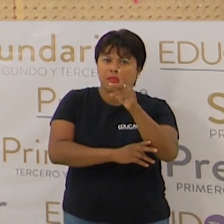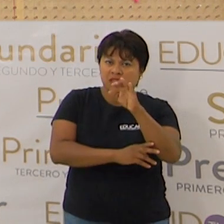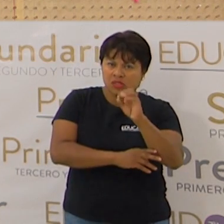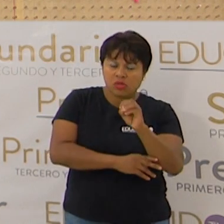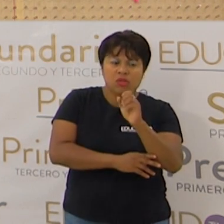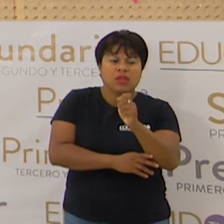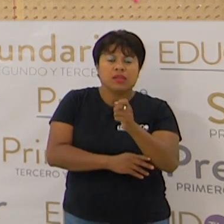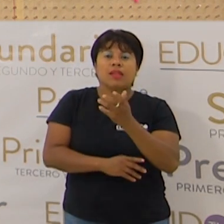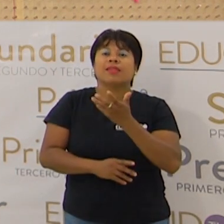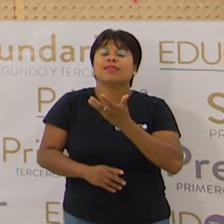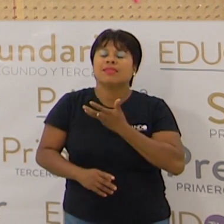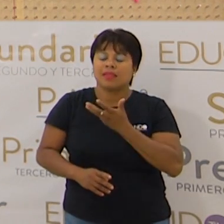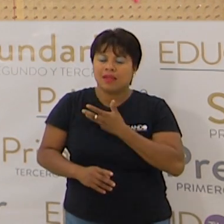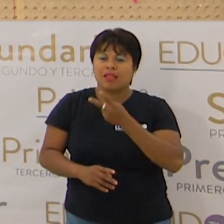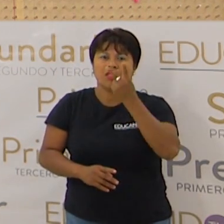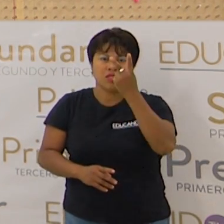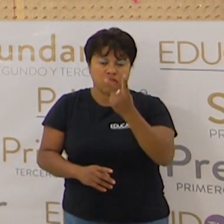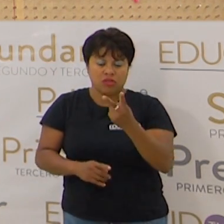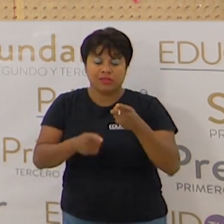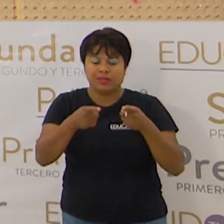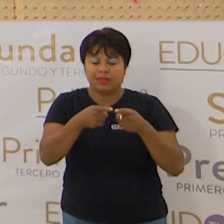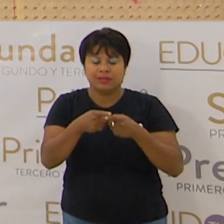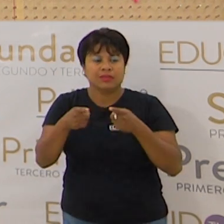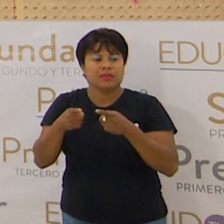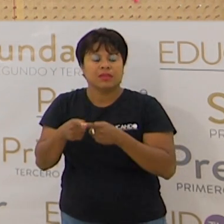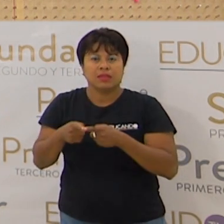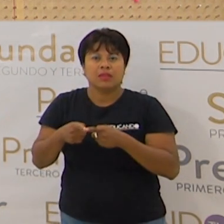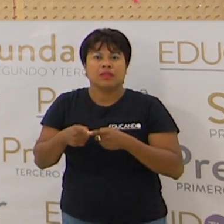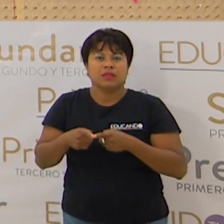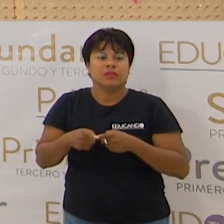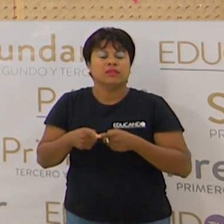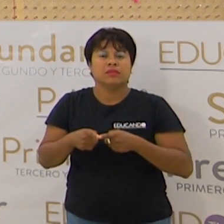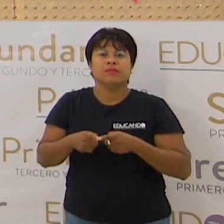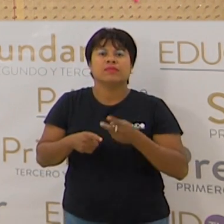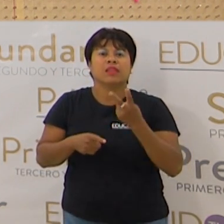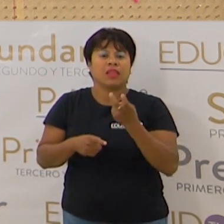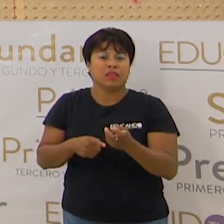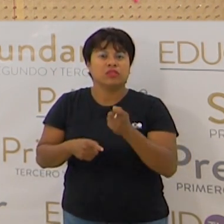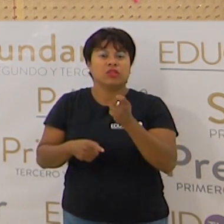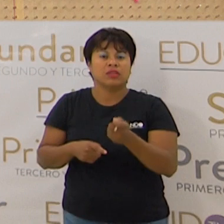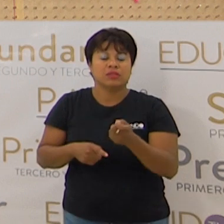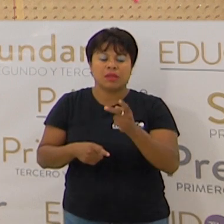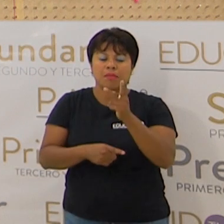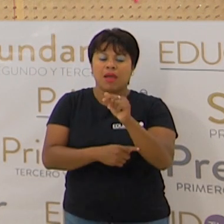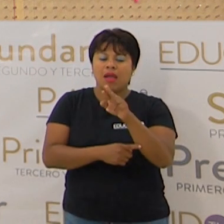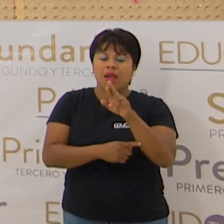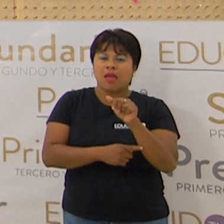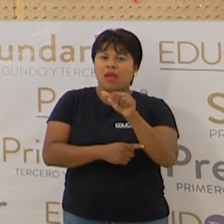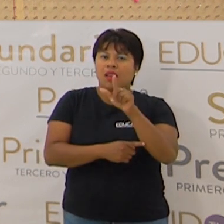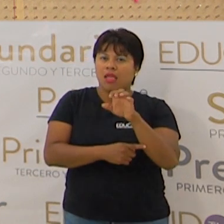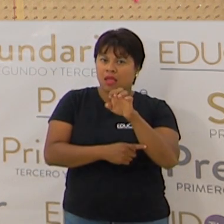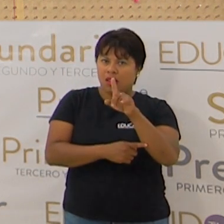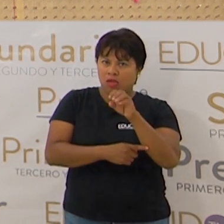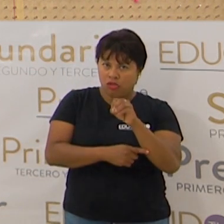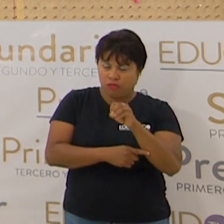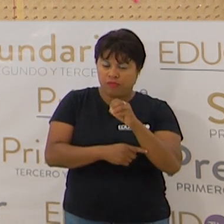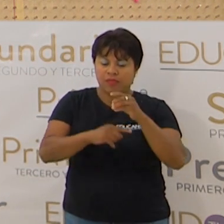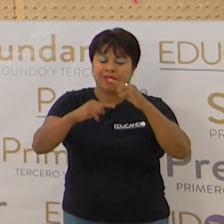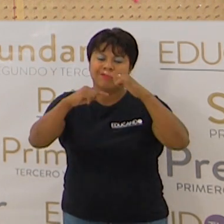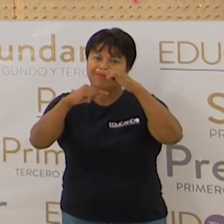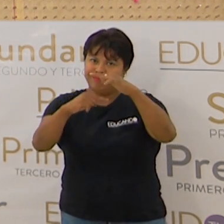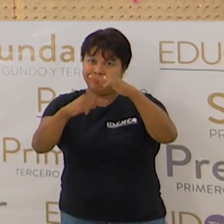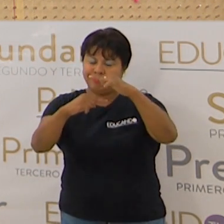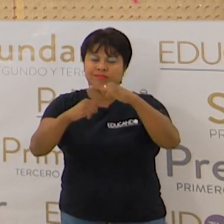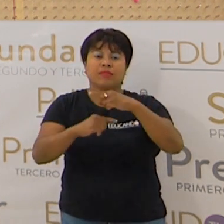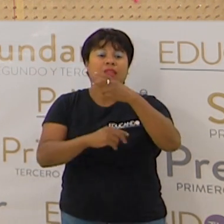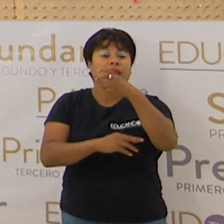Que tiene 2 lados que son paralelos. Aquí